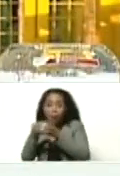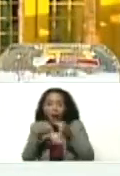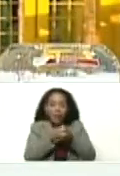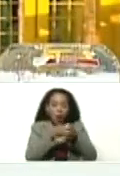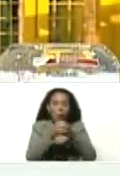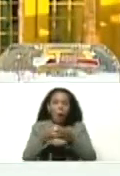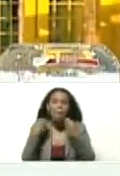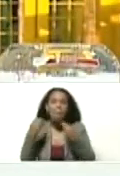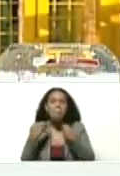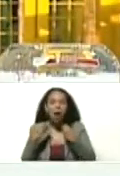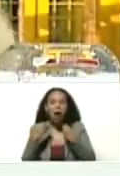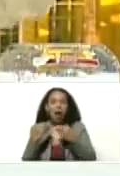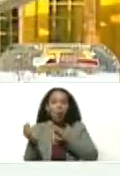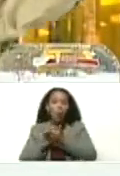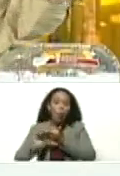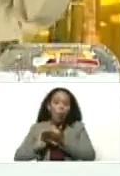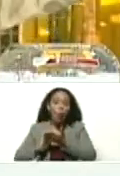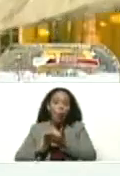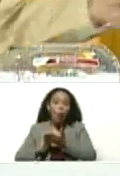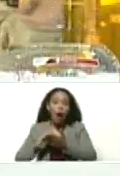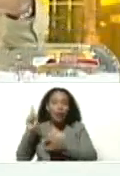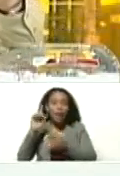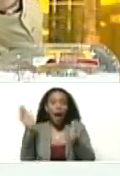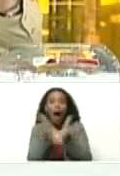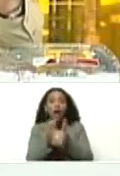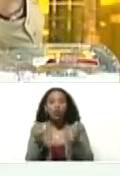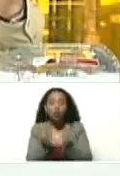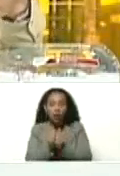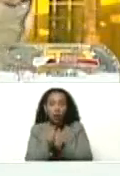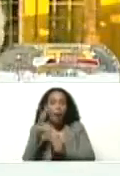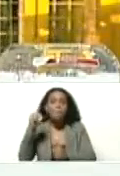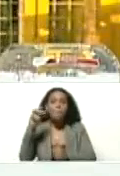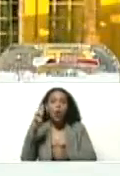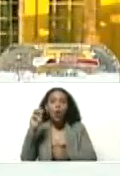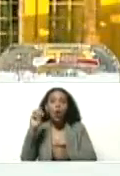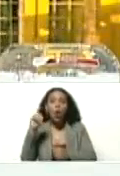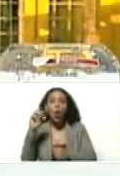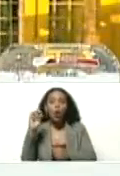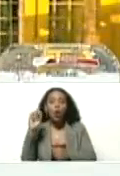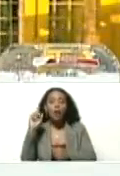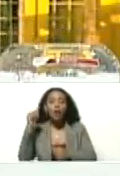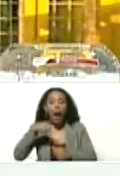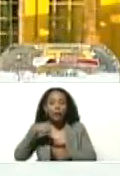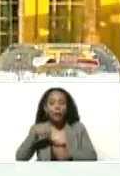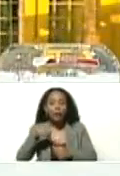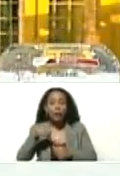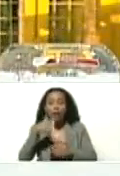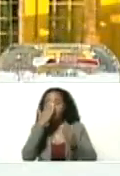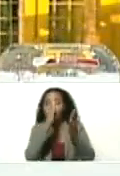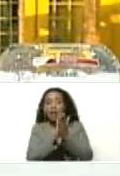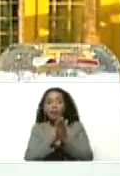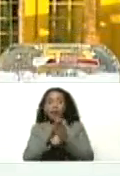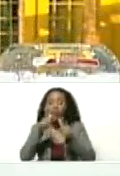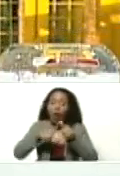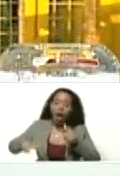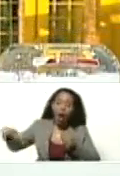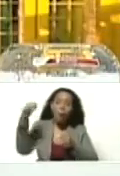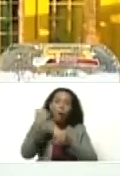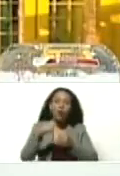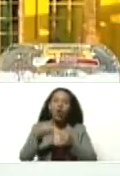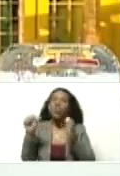recuperar Pequiven en Anzoátegui, en Morón y aquí en la costa oriental del lago? ¿De